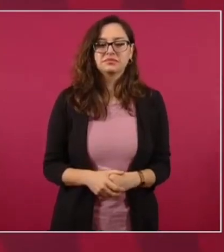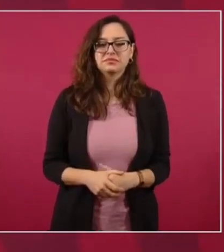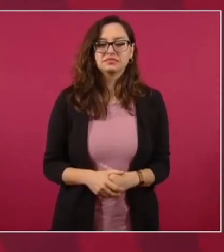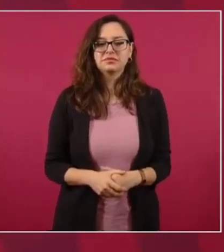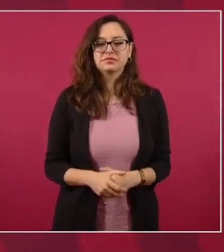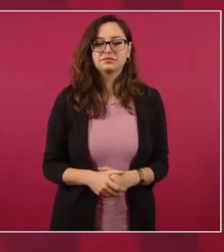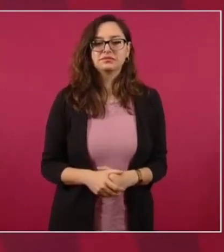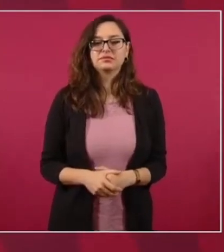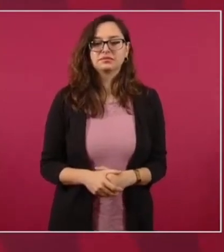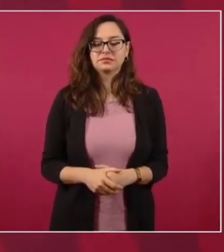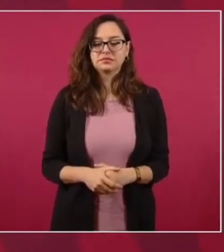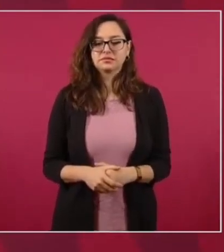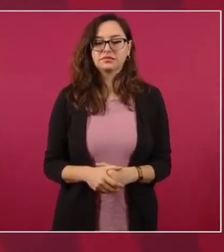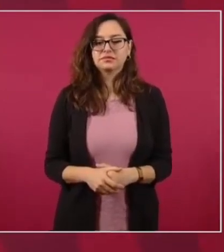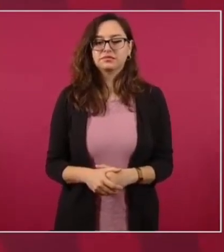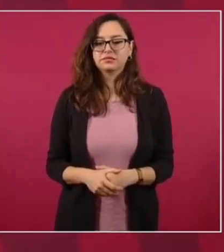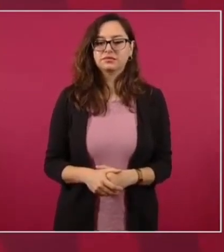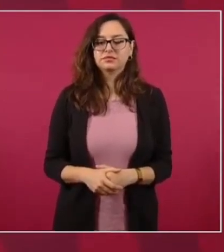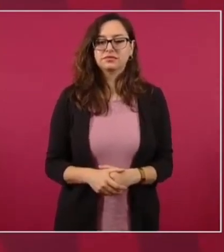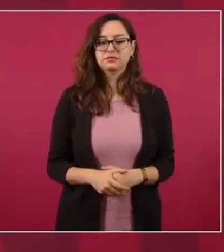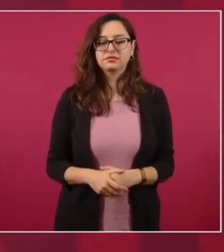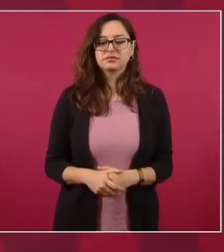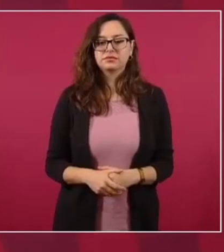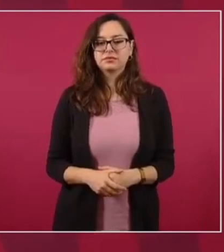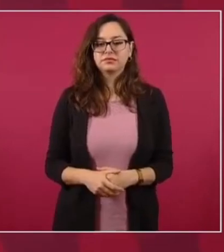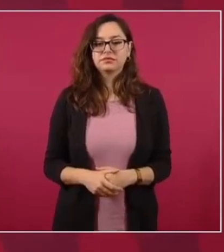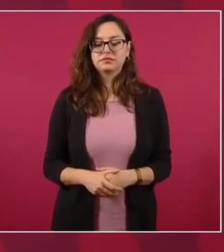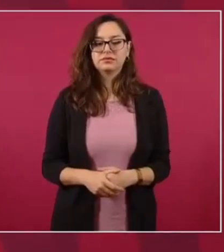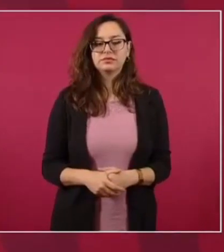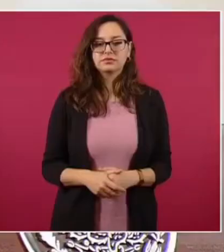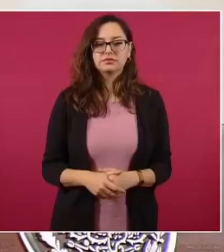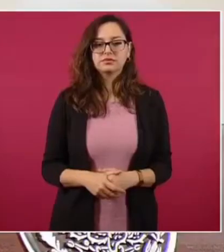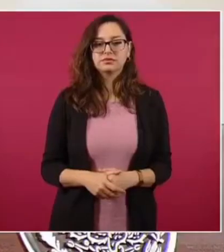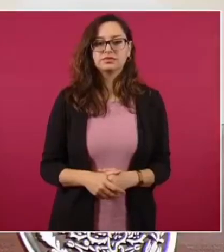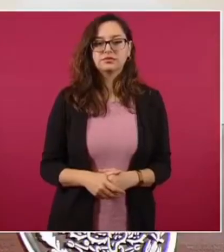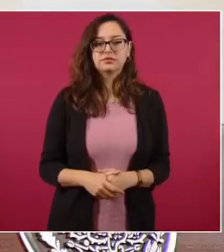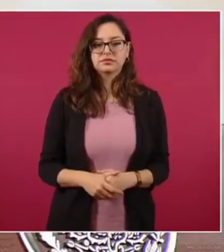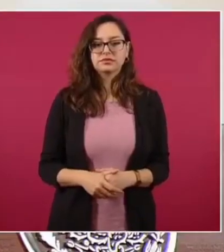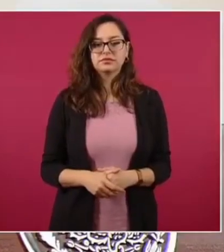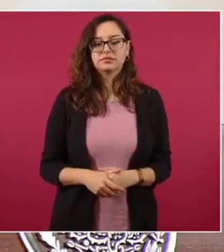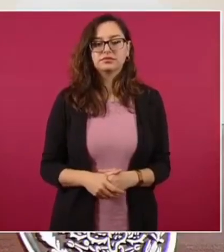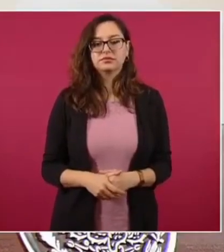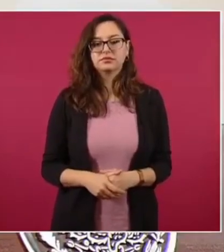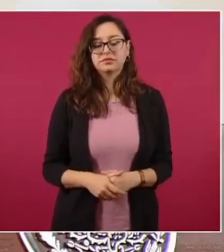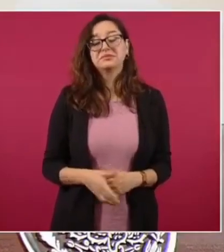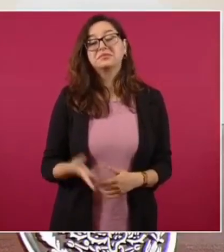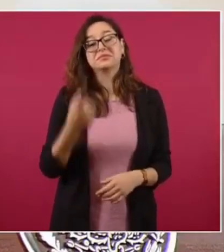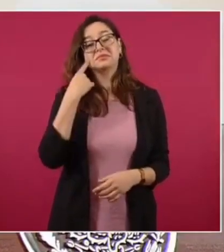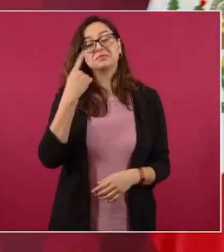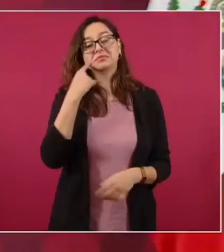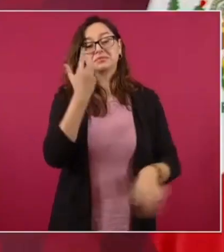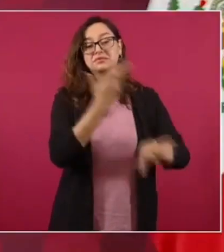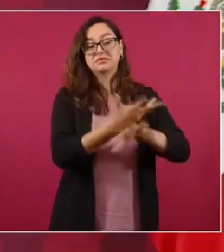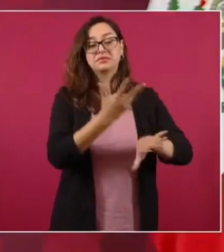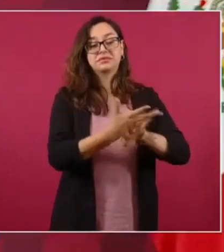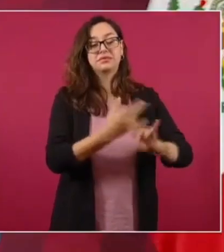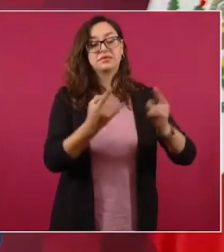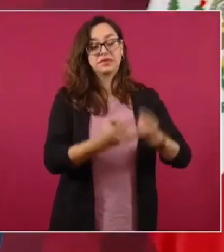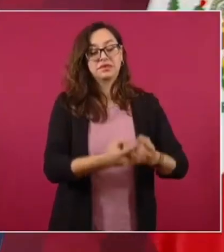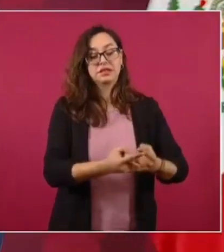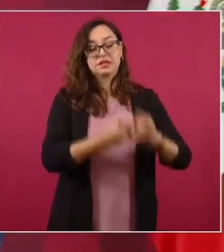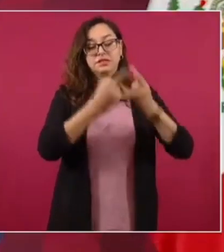Imagínense que es el primer presidente de Estados Unidos en